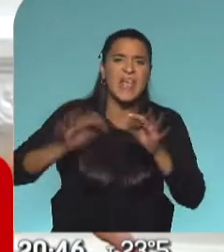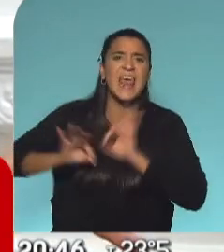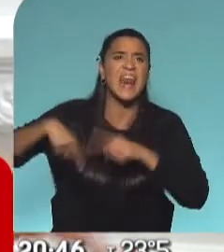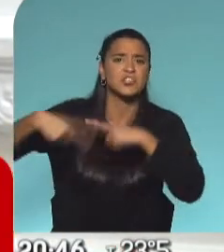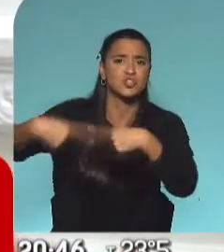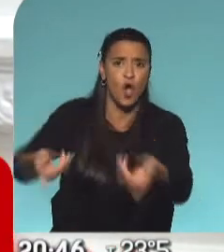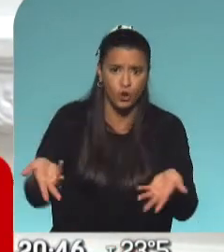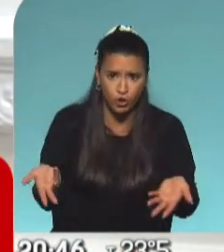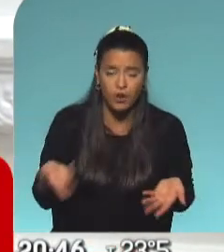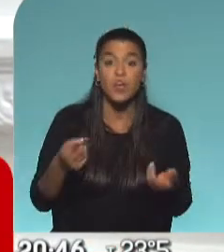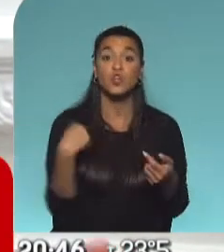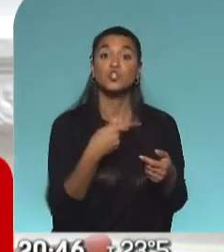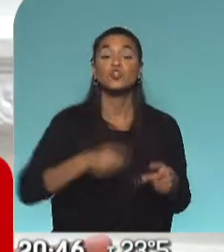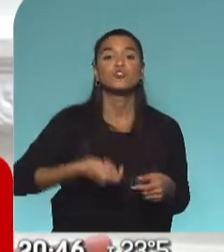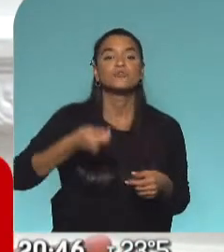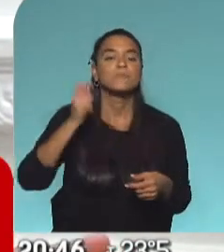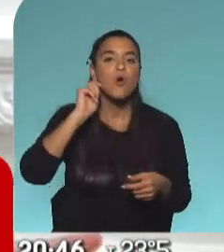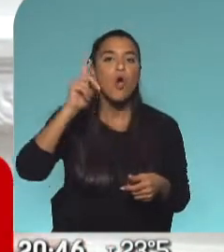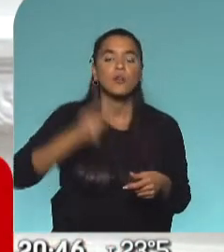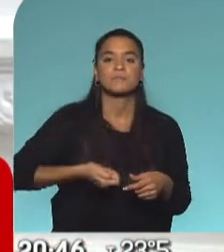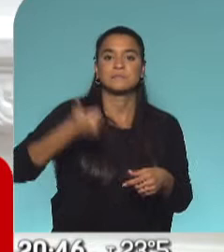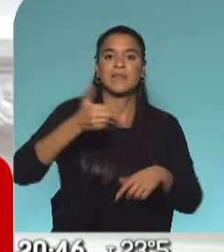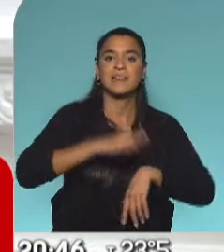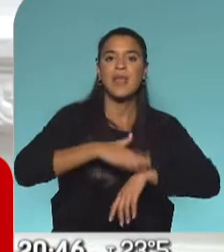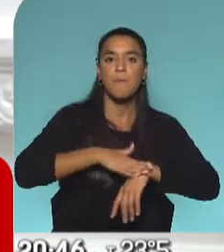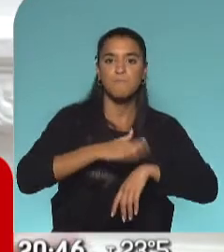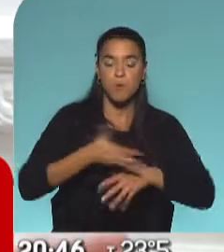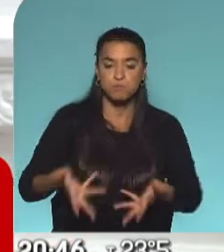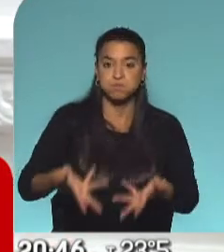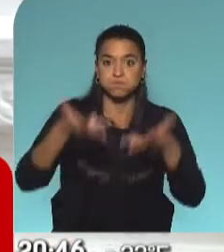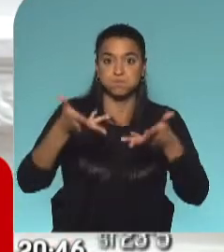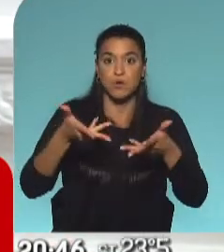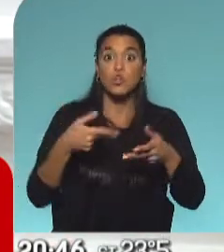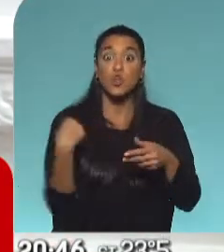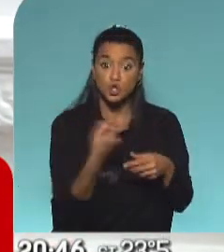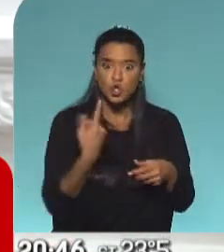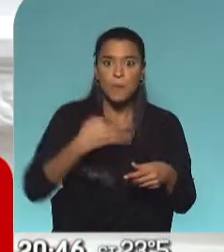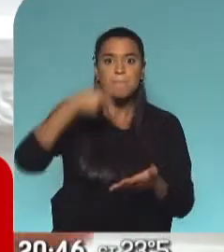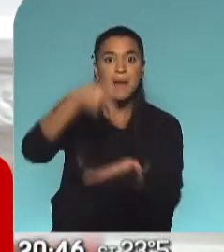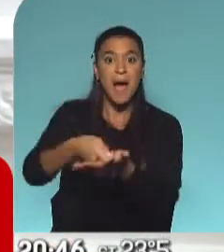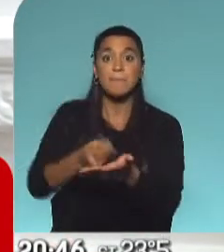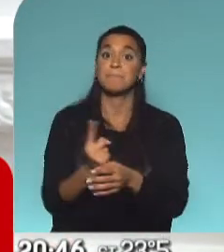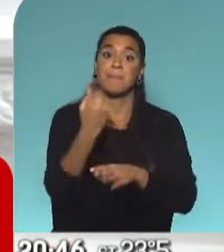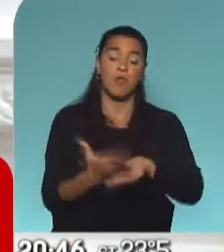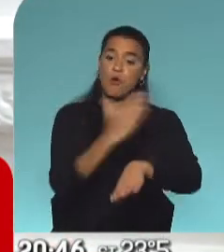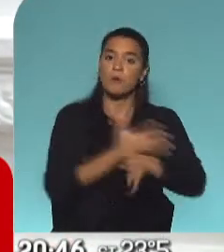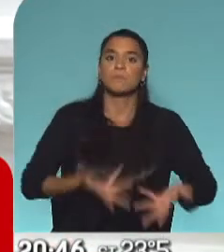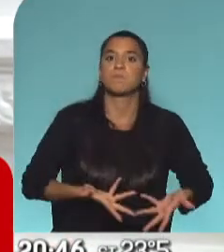lo que hemos logrado es tiempo para crecer. Para poder pagar nuestras deudas nosotros tenemos que crecer. Y eso